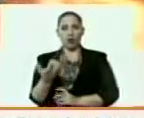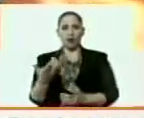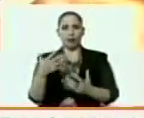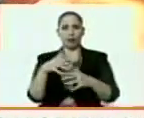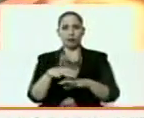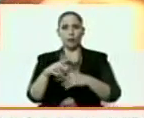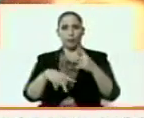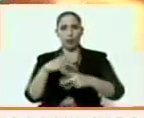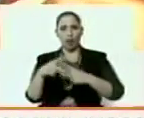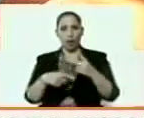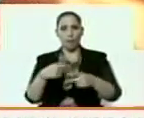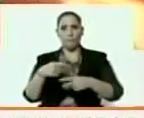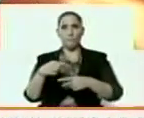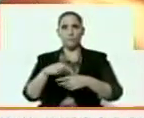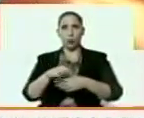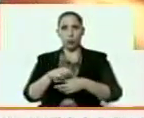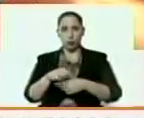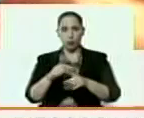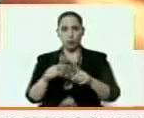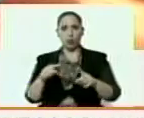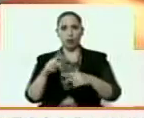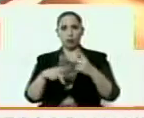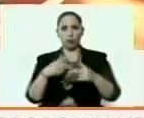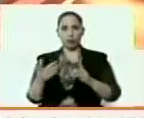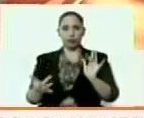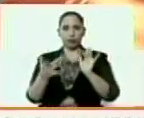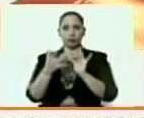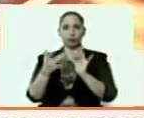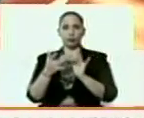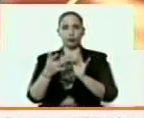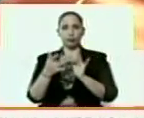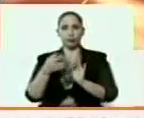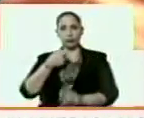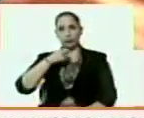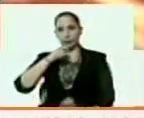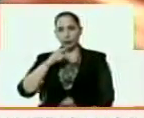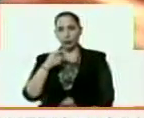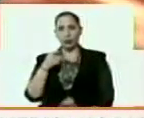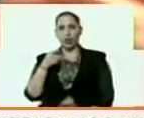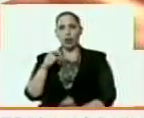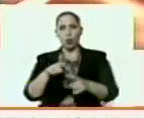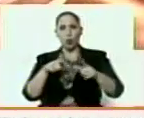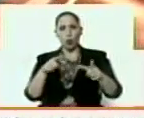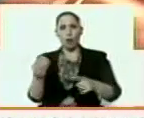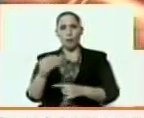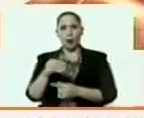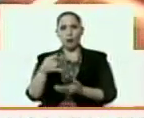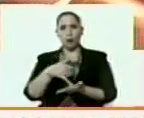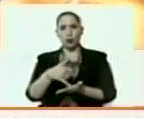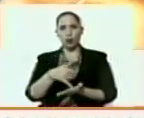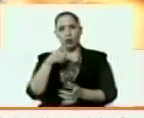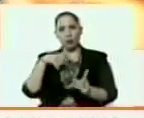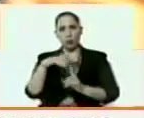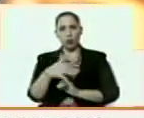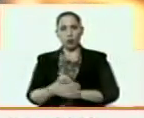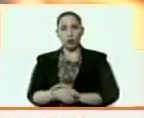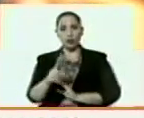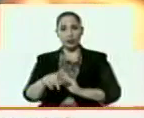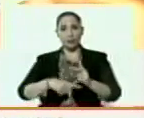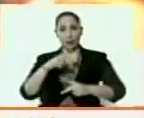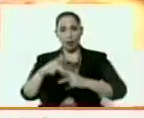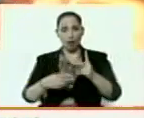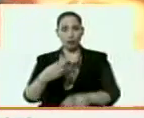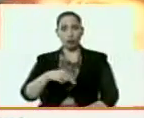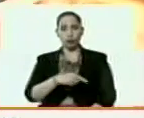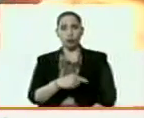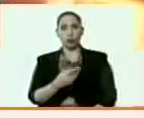por ejemplo, sabes que es un plan para acceso a las proteínas de los sectores más vulnerables de la población. Bueno, Este plan nosotros lo